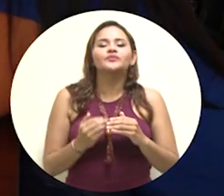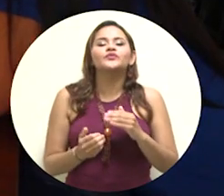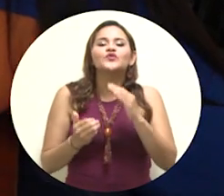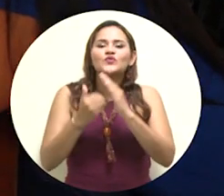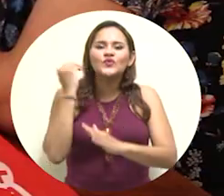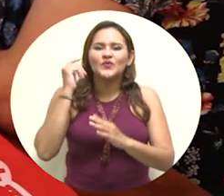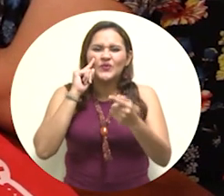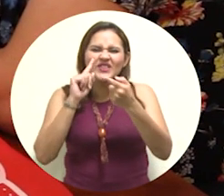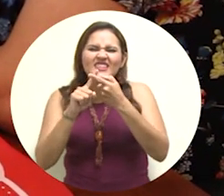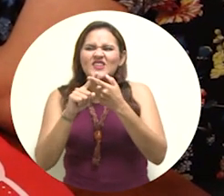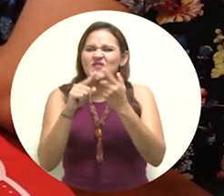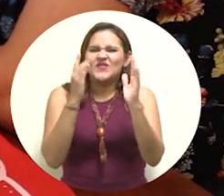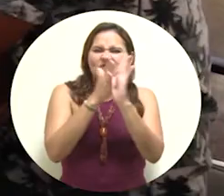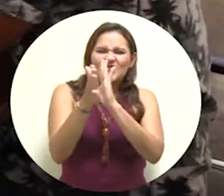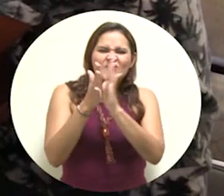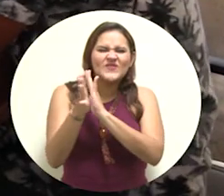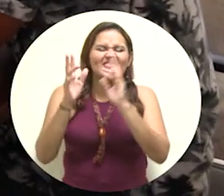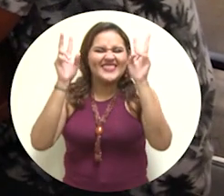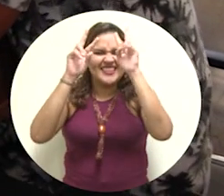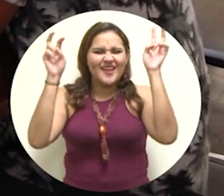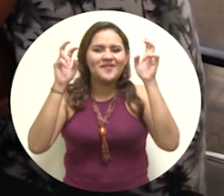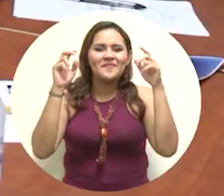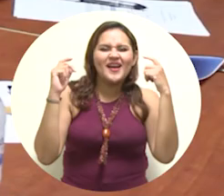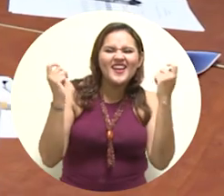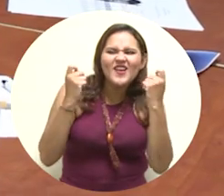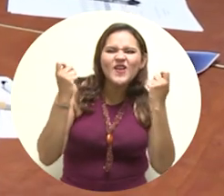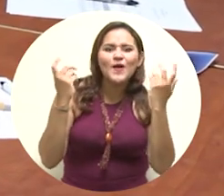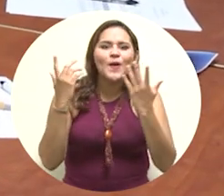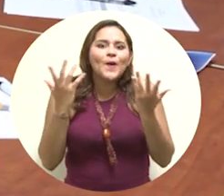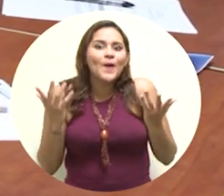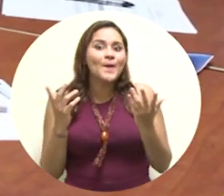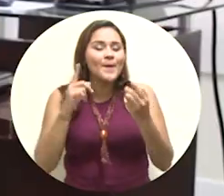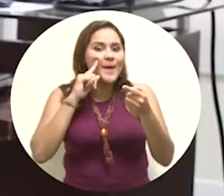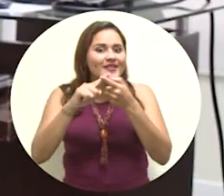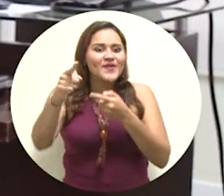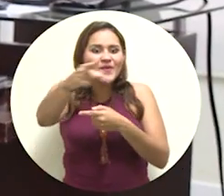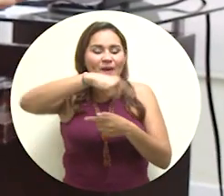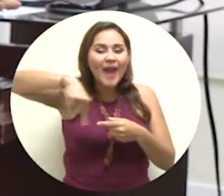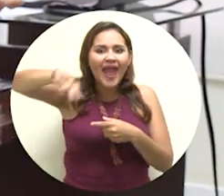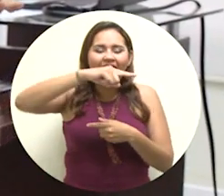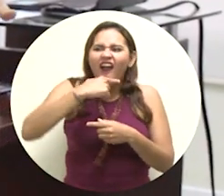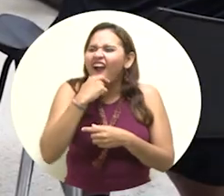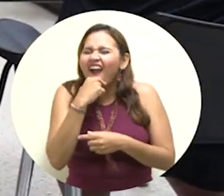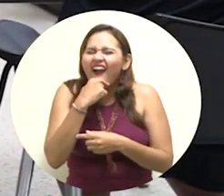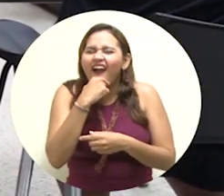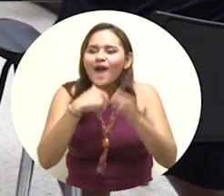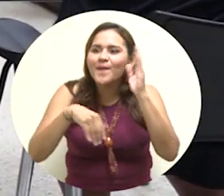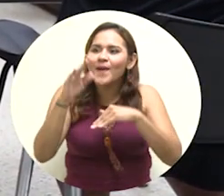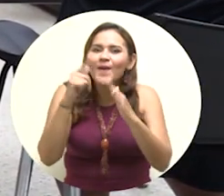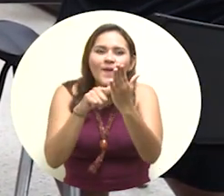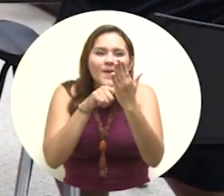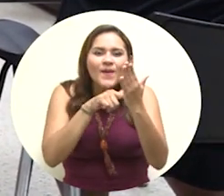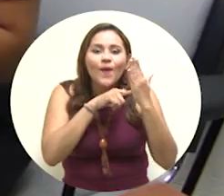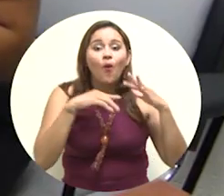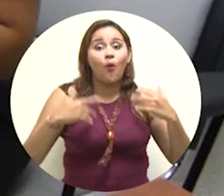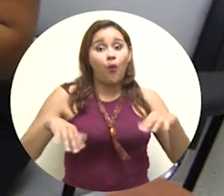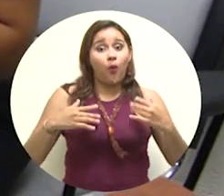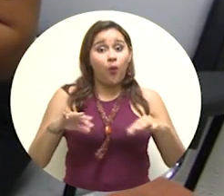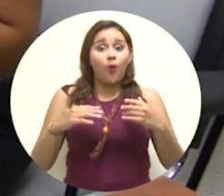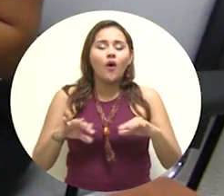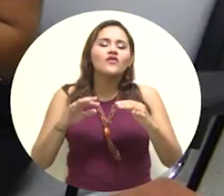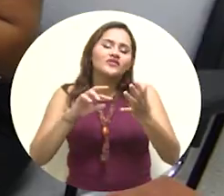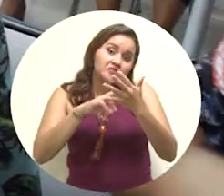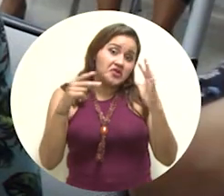y un pitch para los estudiantes del programa de cine y audiovisuales, con el fin de que presentaran sus trabajos y estos pudieran